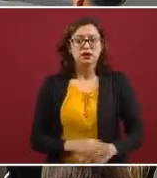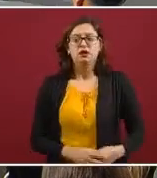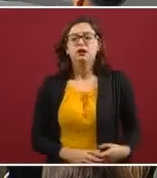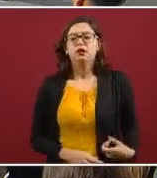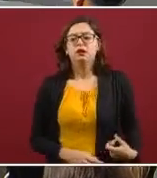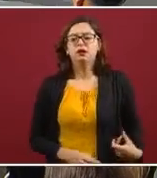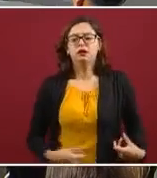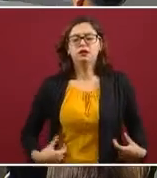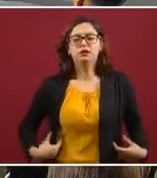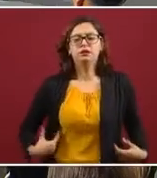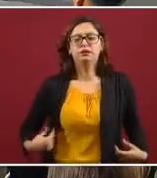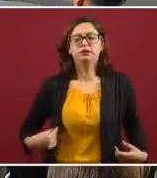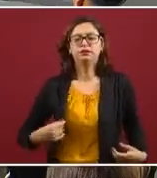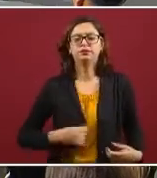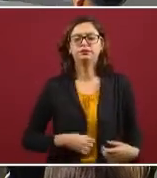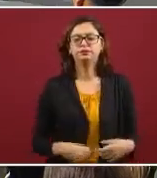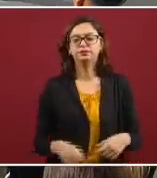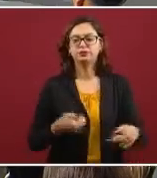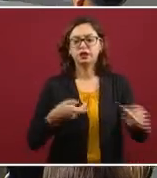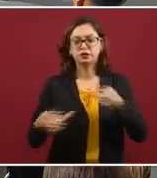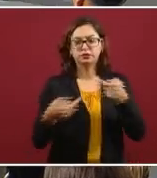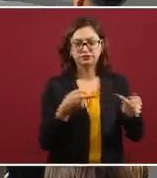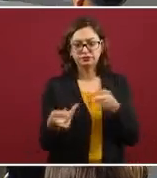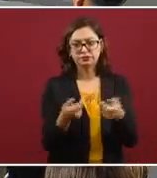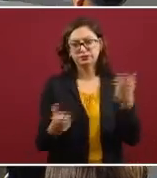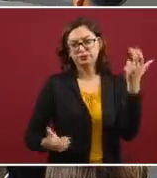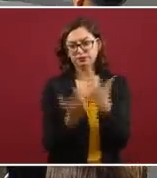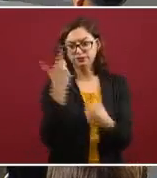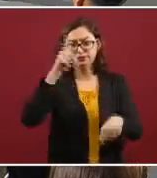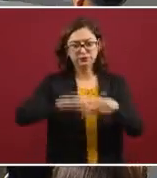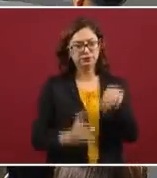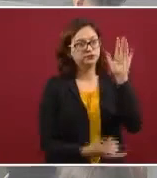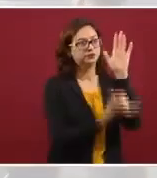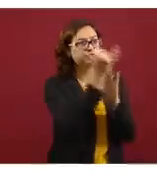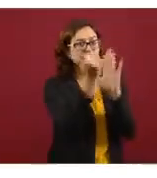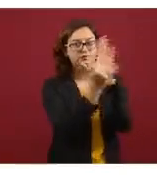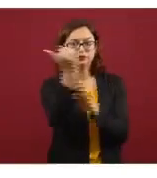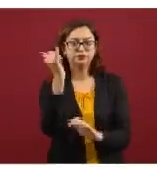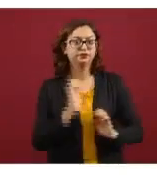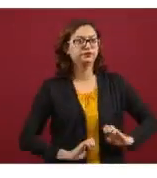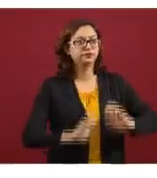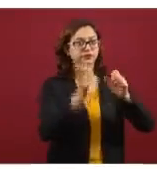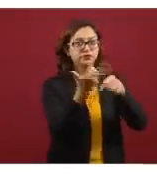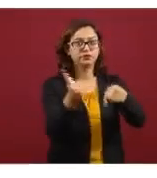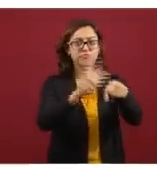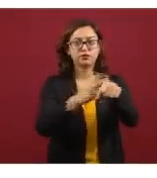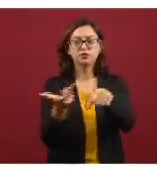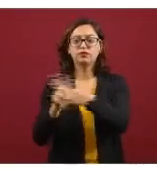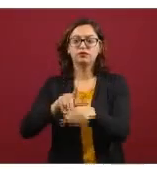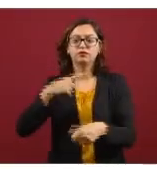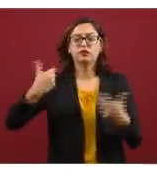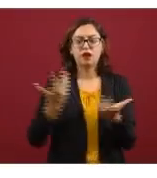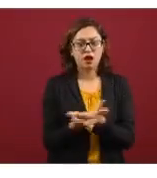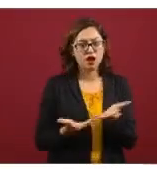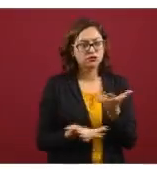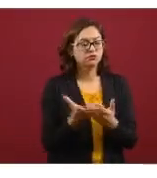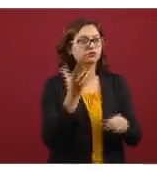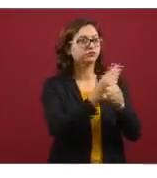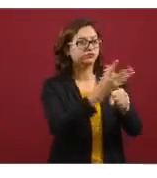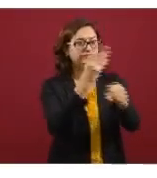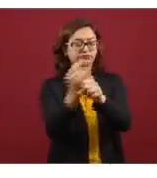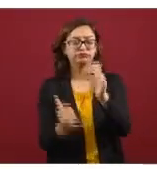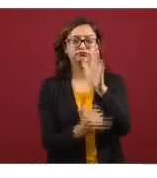El Plan Nacional de Infraestructura. Vamos a hacer sustituciones, ampliación, construcción,